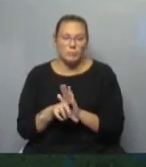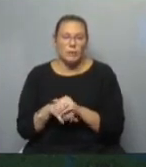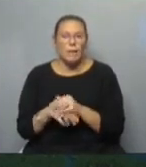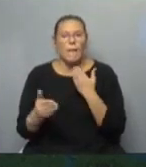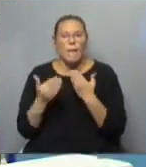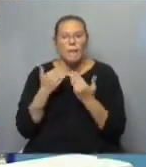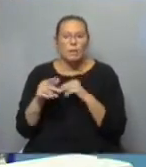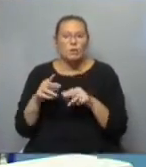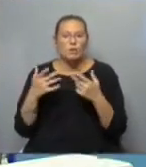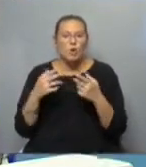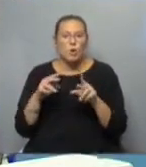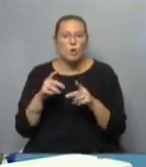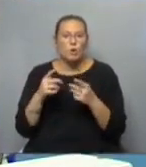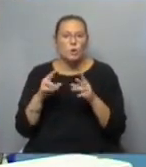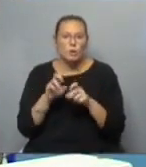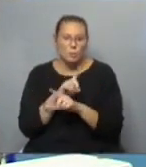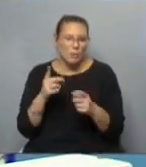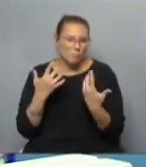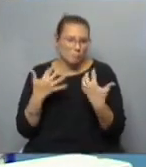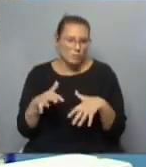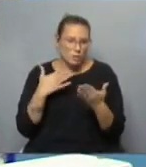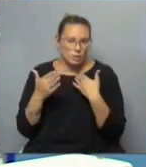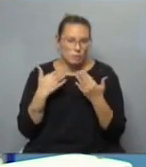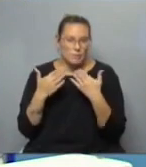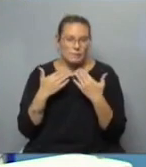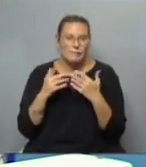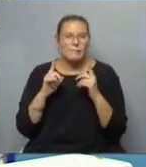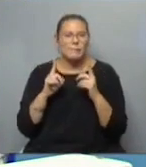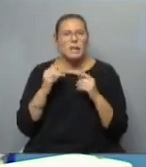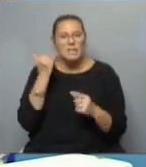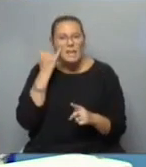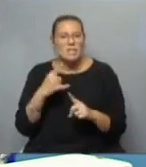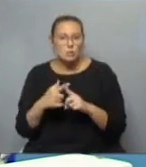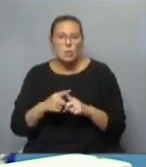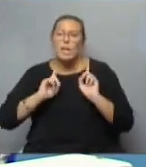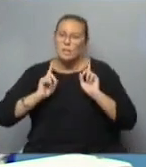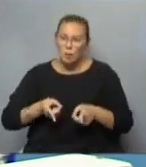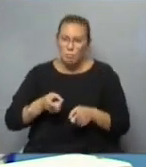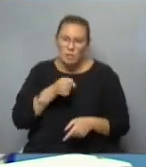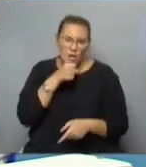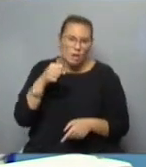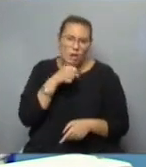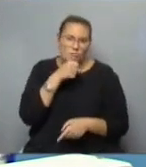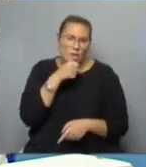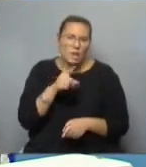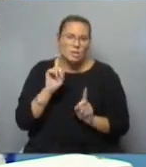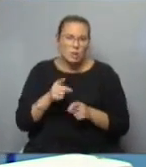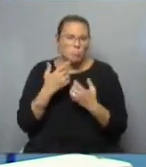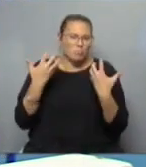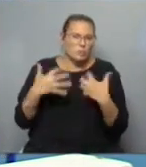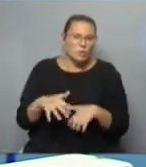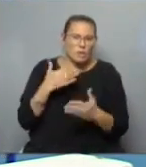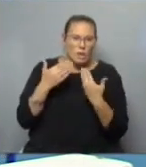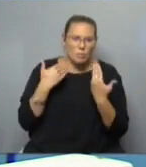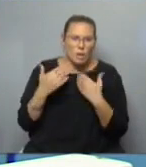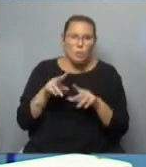Hablando de tabúes y retomando también, sí. Creo que también la sexualidad en la vejez a veces es como un tabú, ¿no? Algo sí. como que no